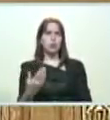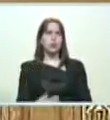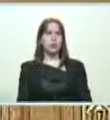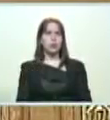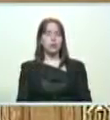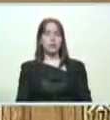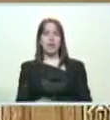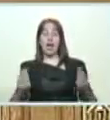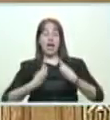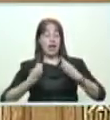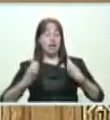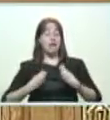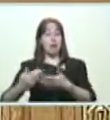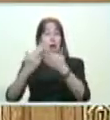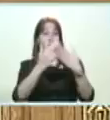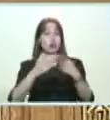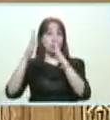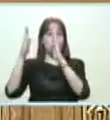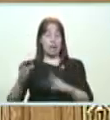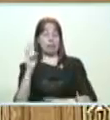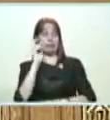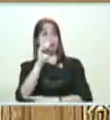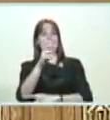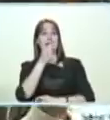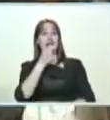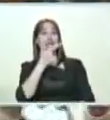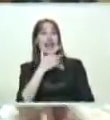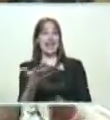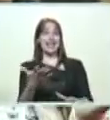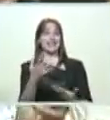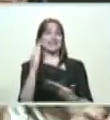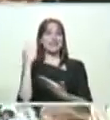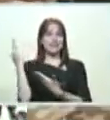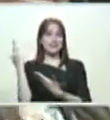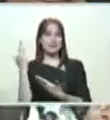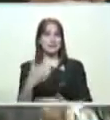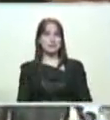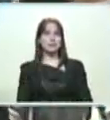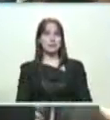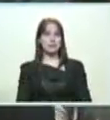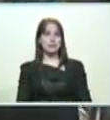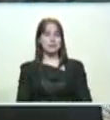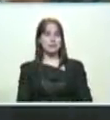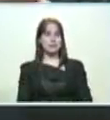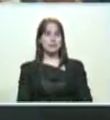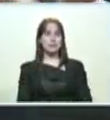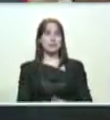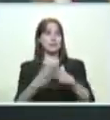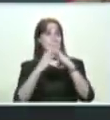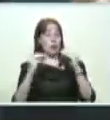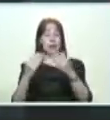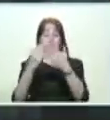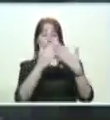¡Que vivan los estudiantes! ¡Mira lo que bello y qué bella! ¡Qué bellos y qué bellas esta